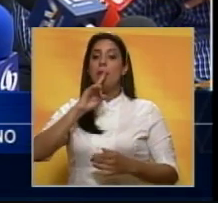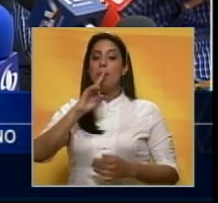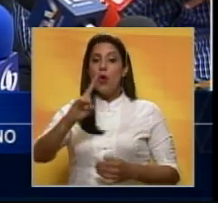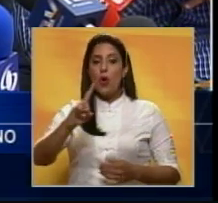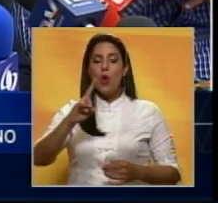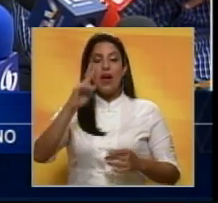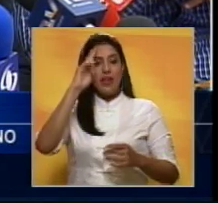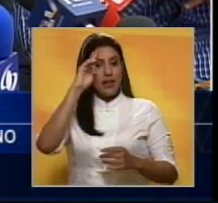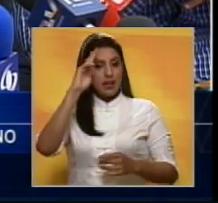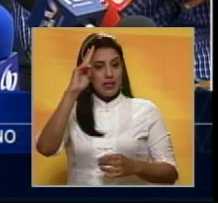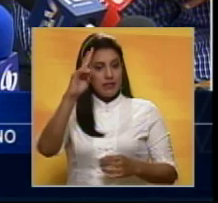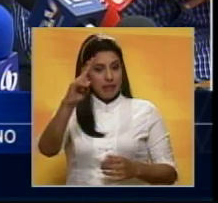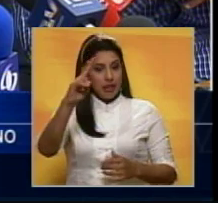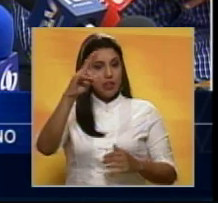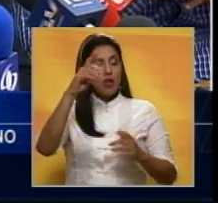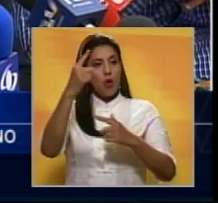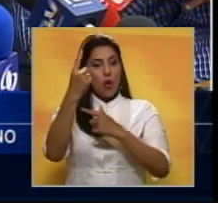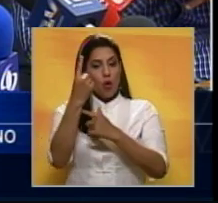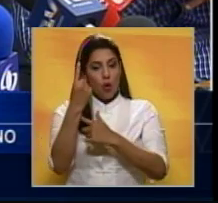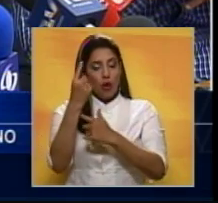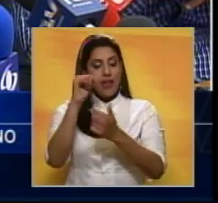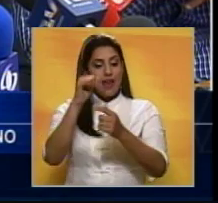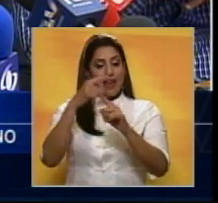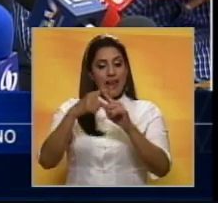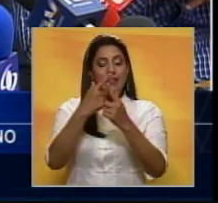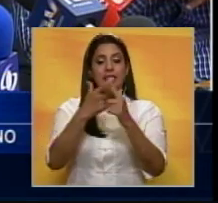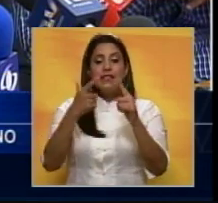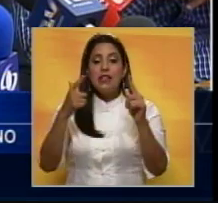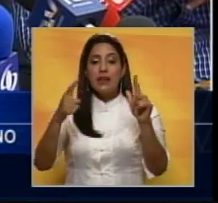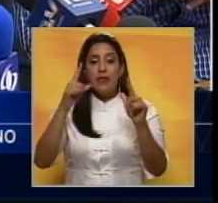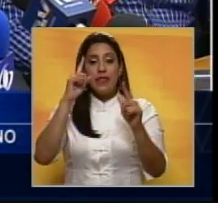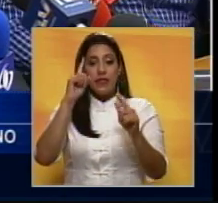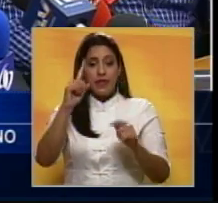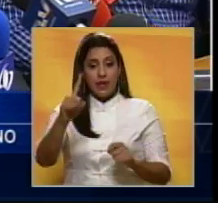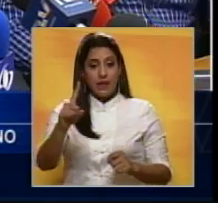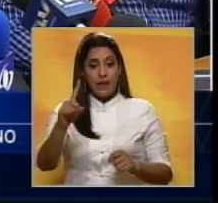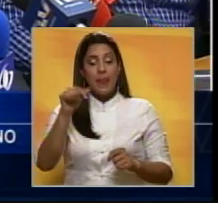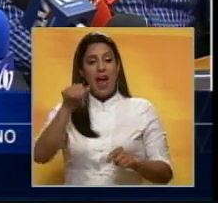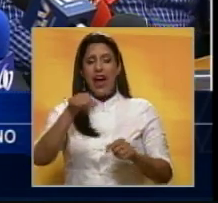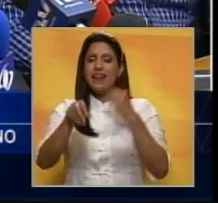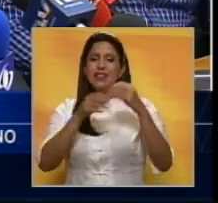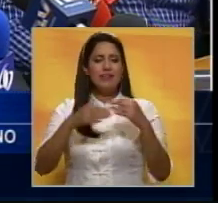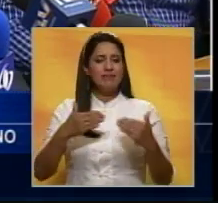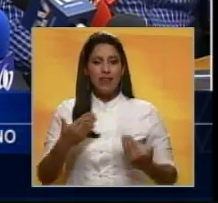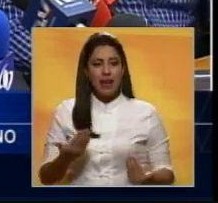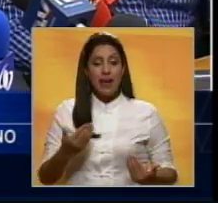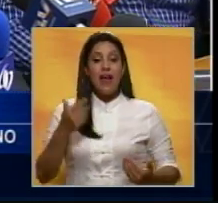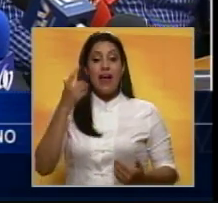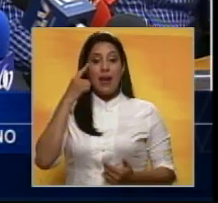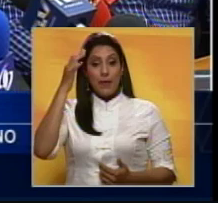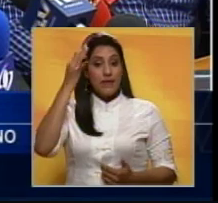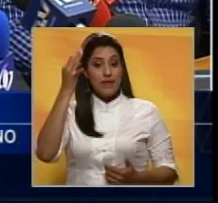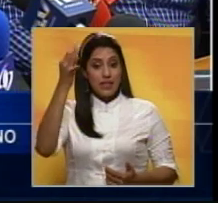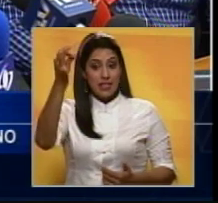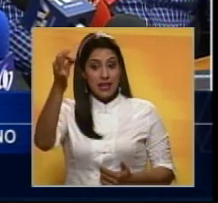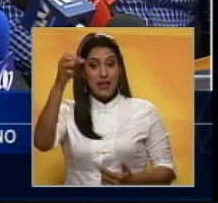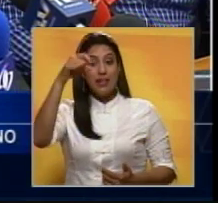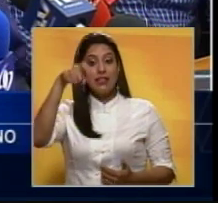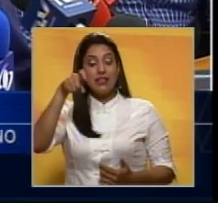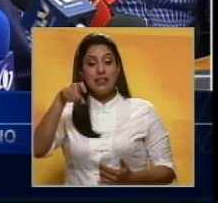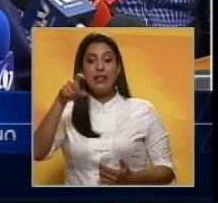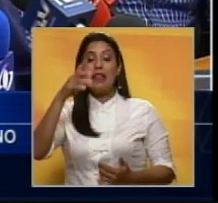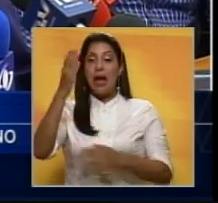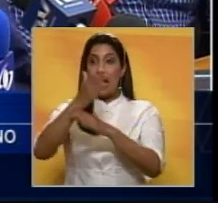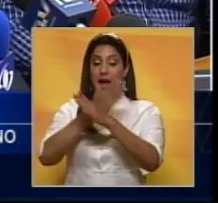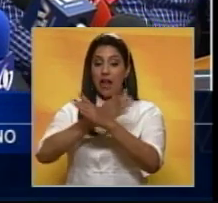respondan y respeten las órdenes de excarcelación que sean emitidas. Y aquí lo que está ocurriendo es que la Fiscalía requiere,